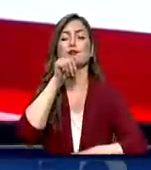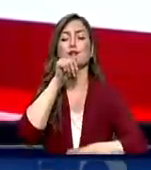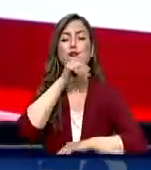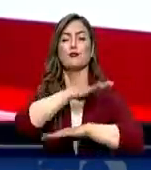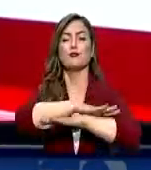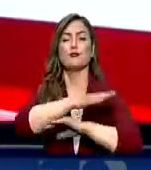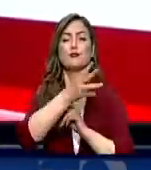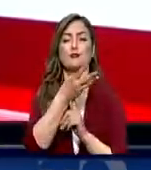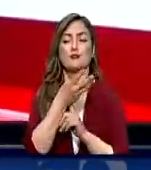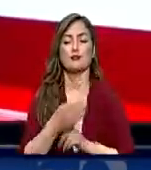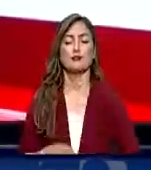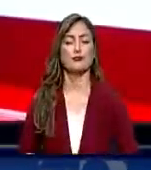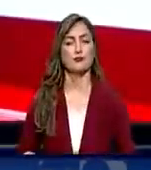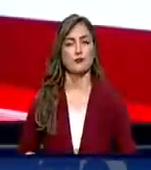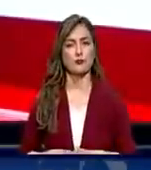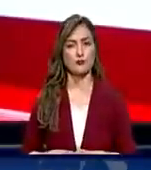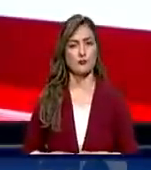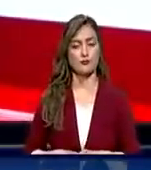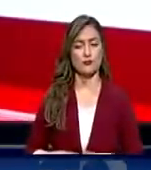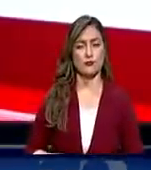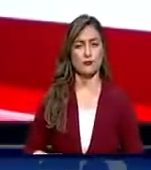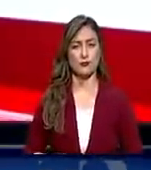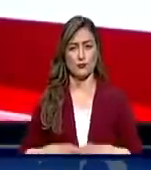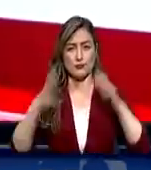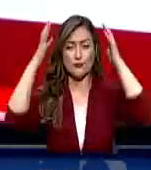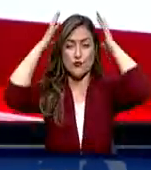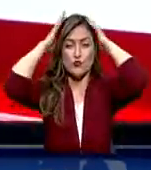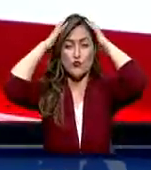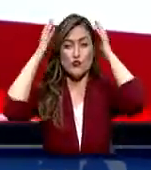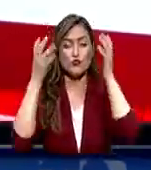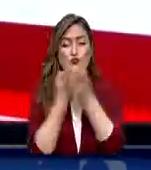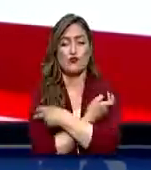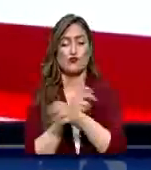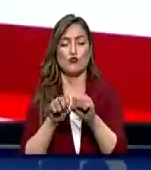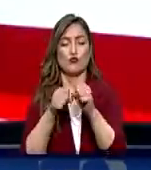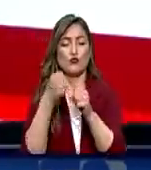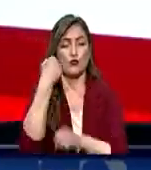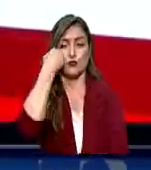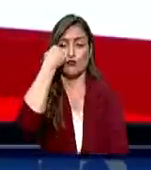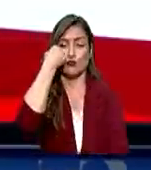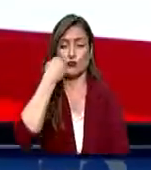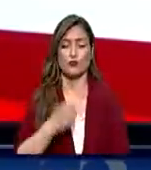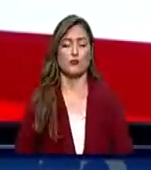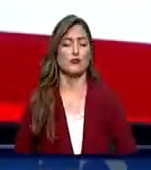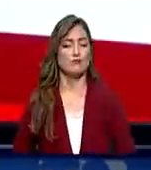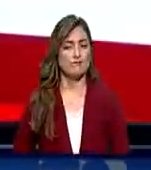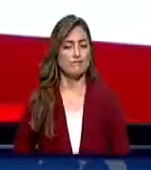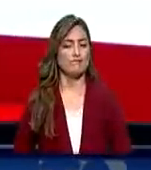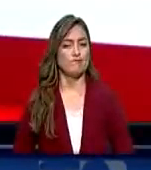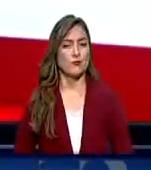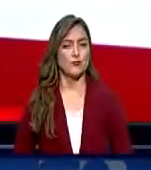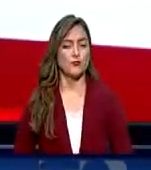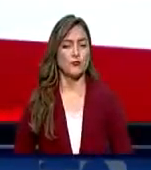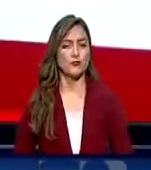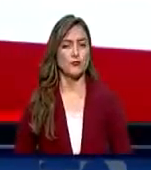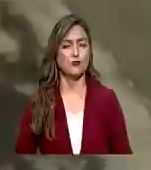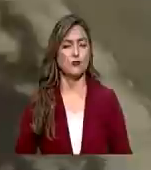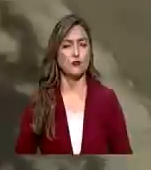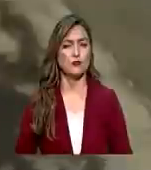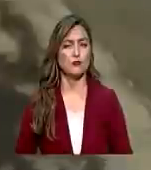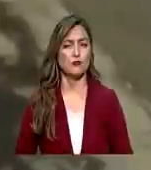una plataforma digital. Fracturas en el cráneo y un hematoma en la cara son las lesiones que le dejaron los delincuentes.